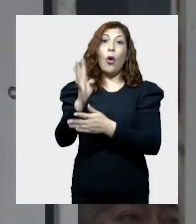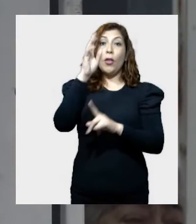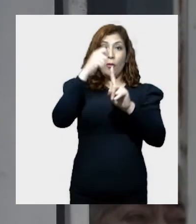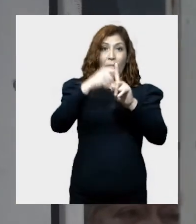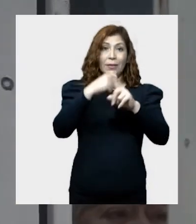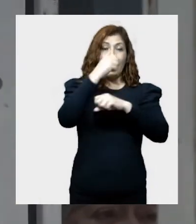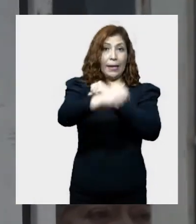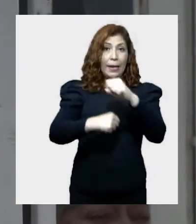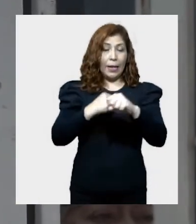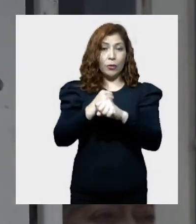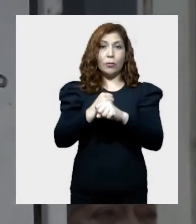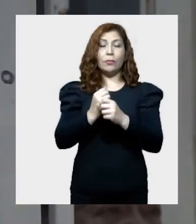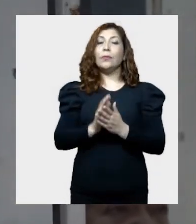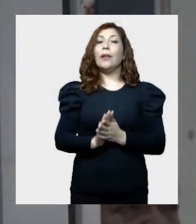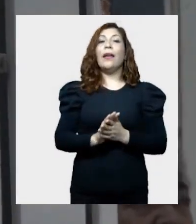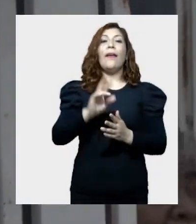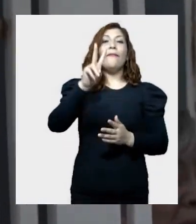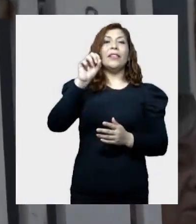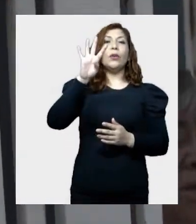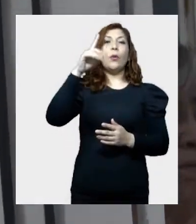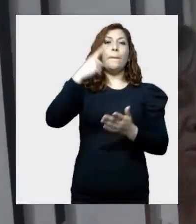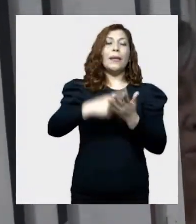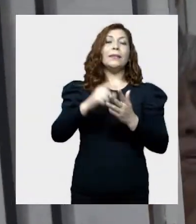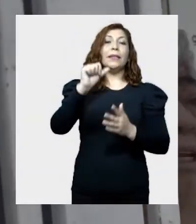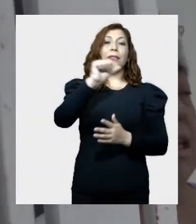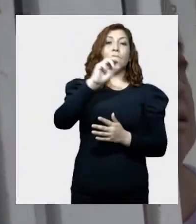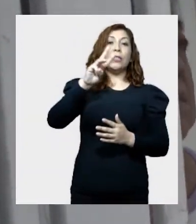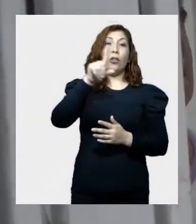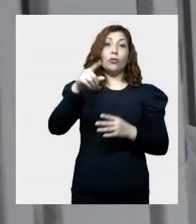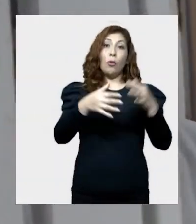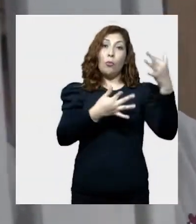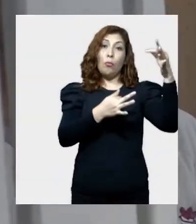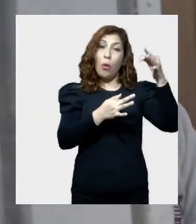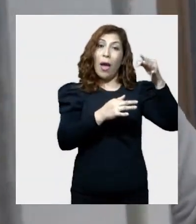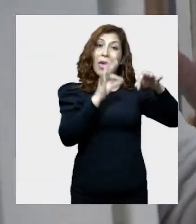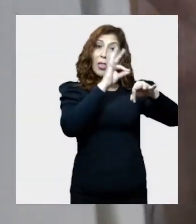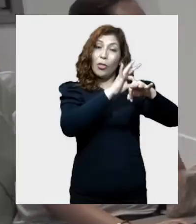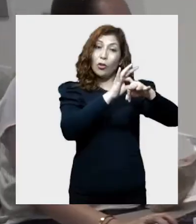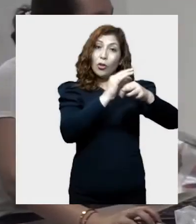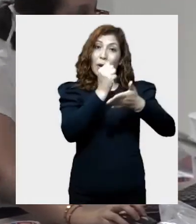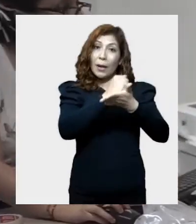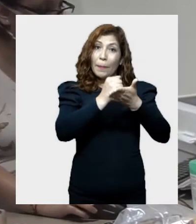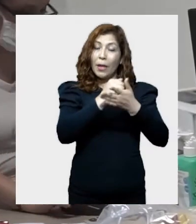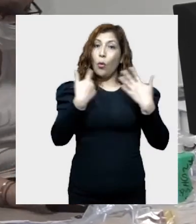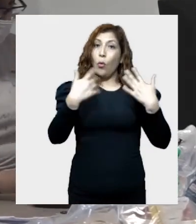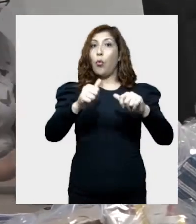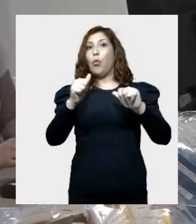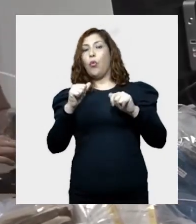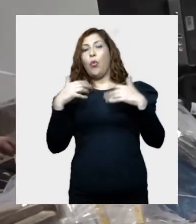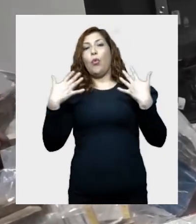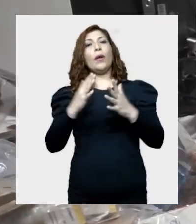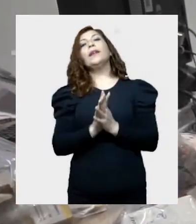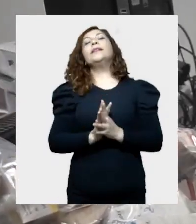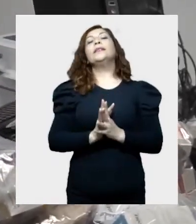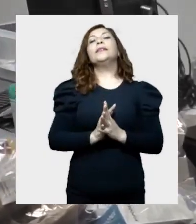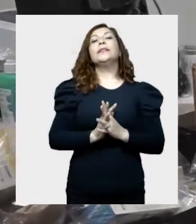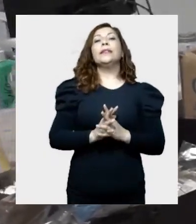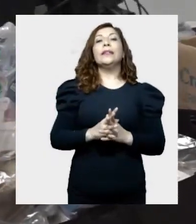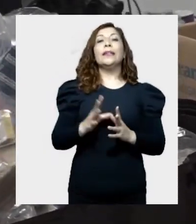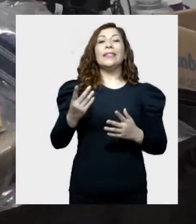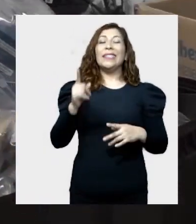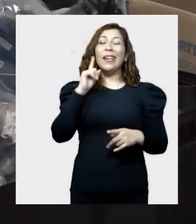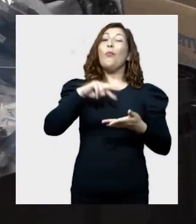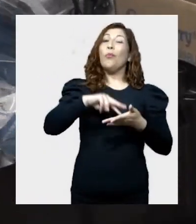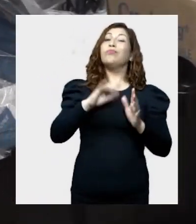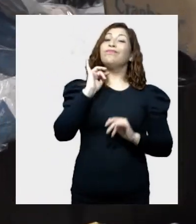año, despachando un total de 24.632 recetas. El desafío fue enorme y no estuvo exento de